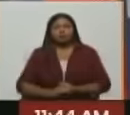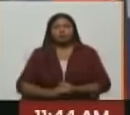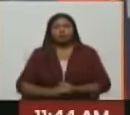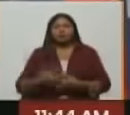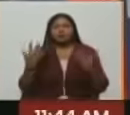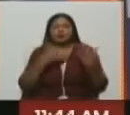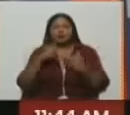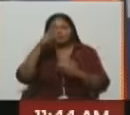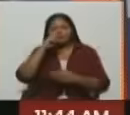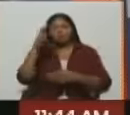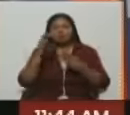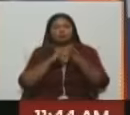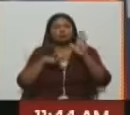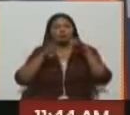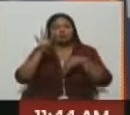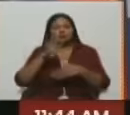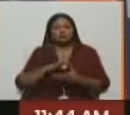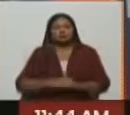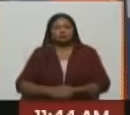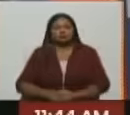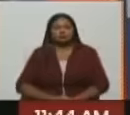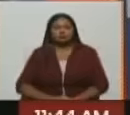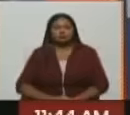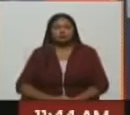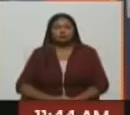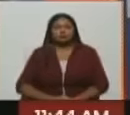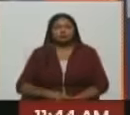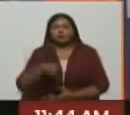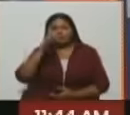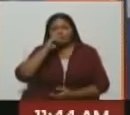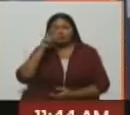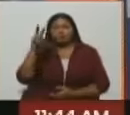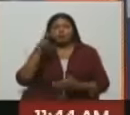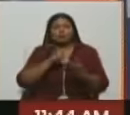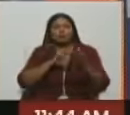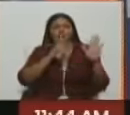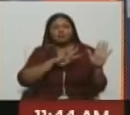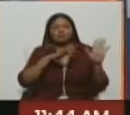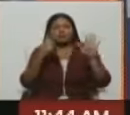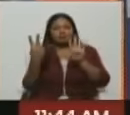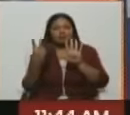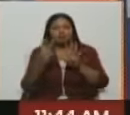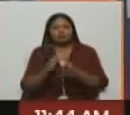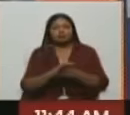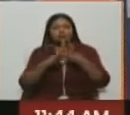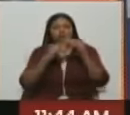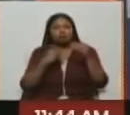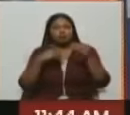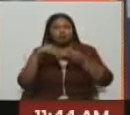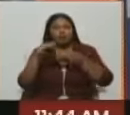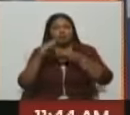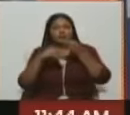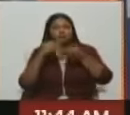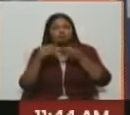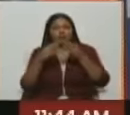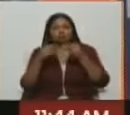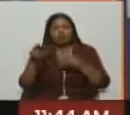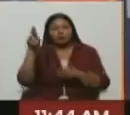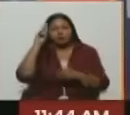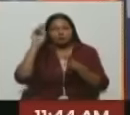año 2014 y del año 2017. Todo ello con una razón